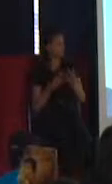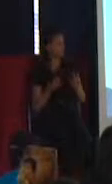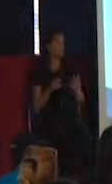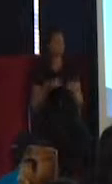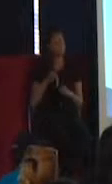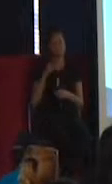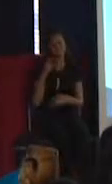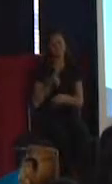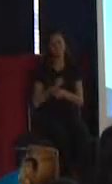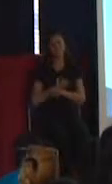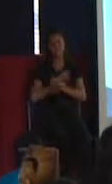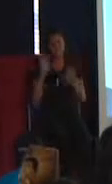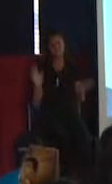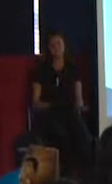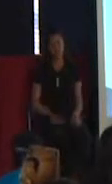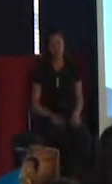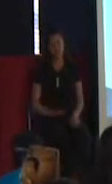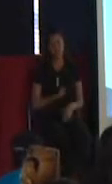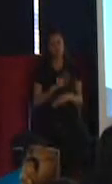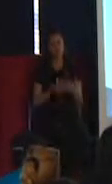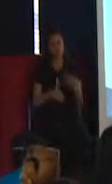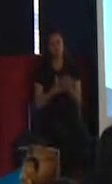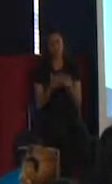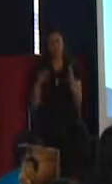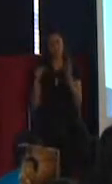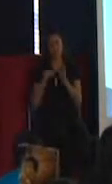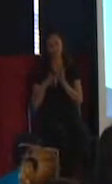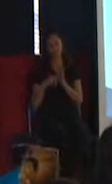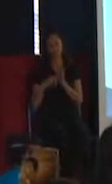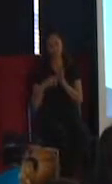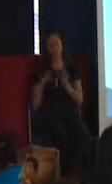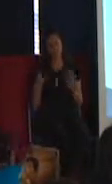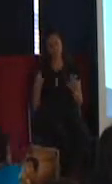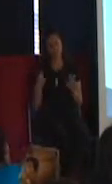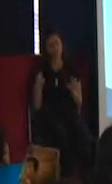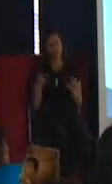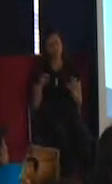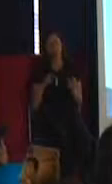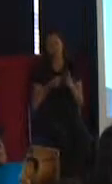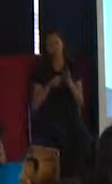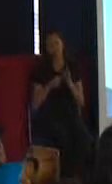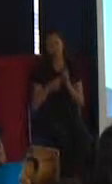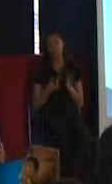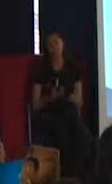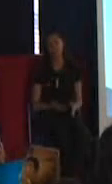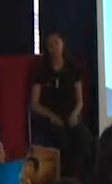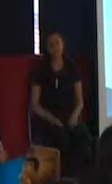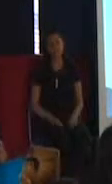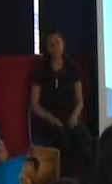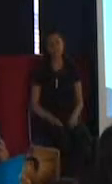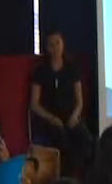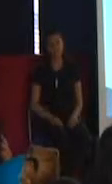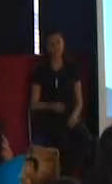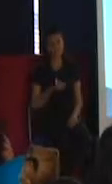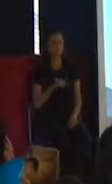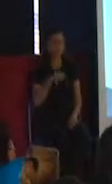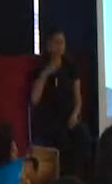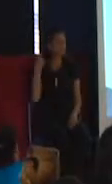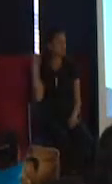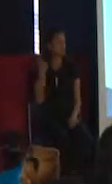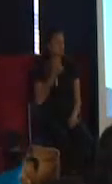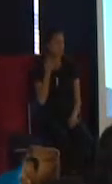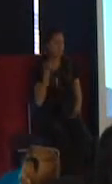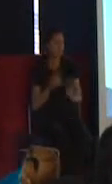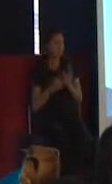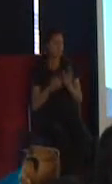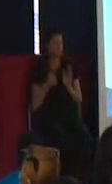Efectivamente. ¿Sí? Todo entra dentro de esa materia. Es decir, ¿qué quiere decir? Esto es un marco general, lo que yo